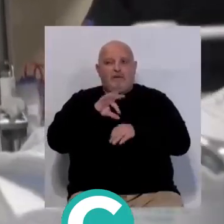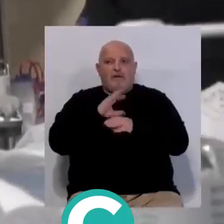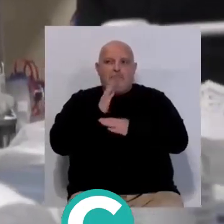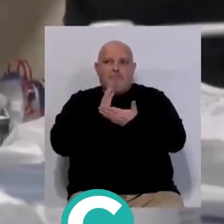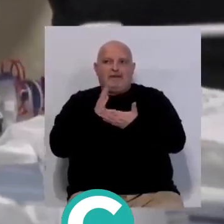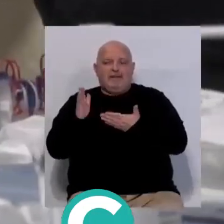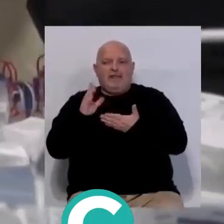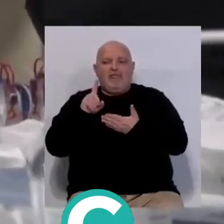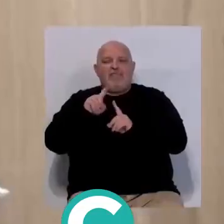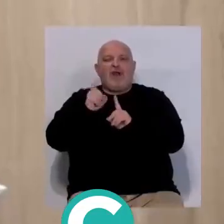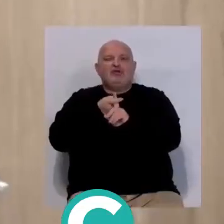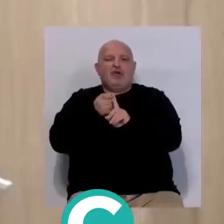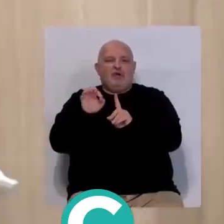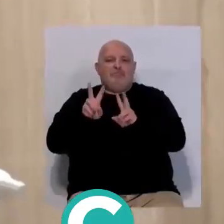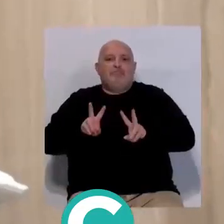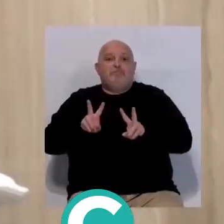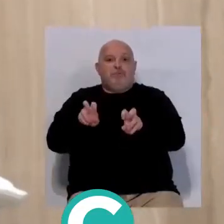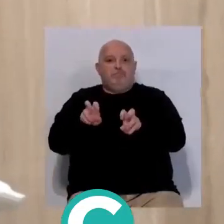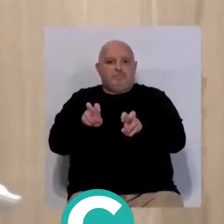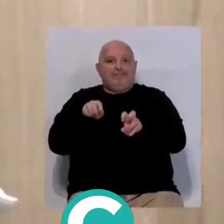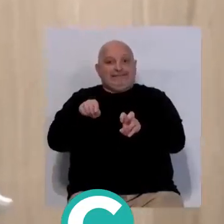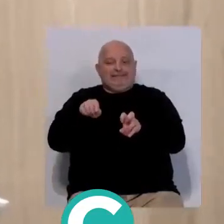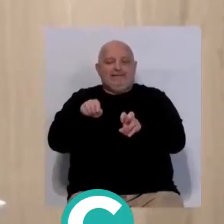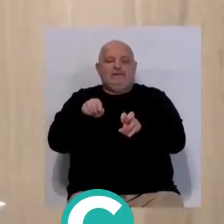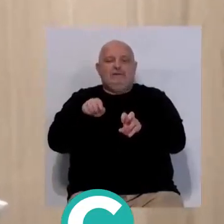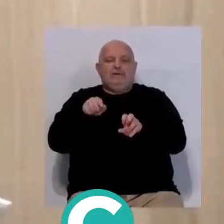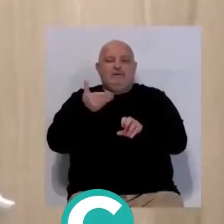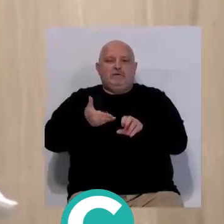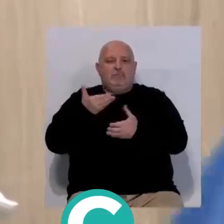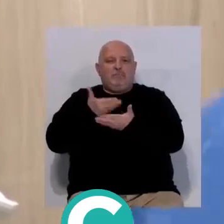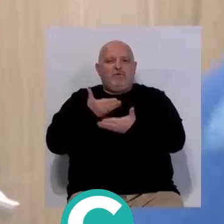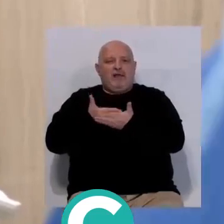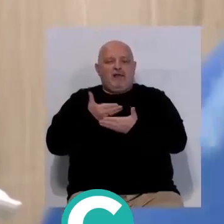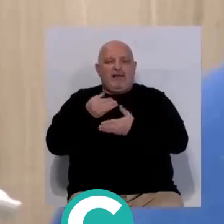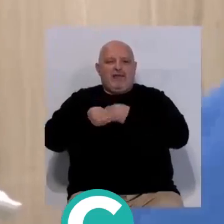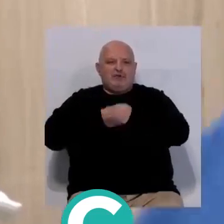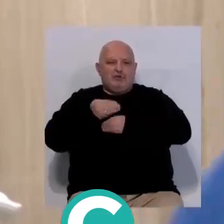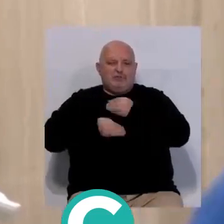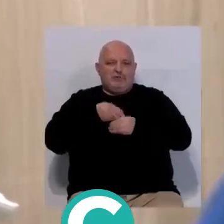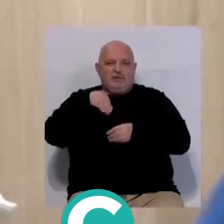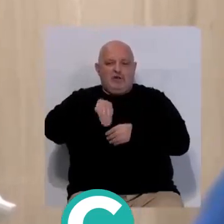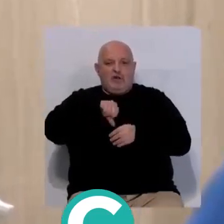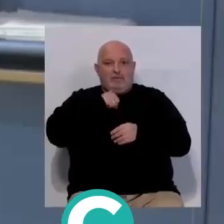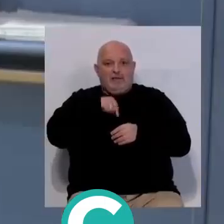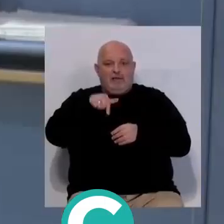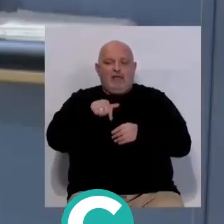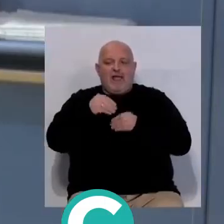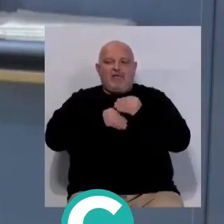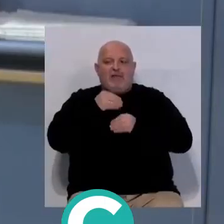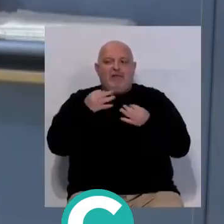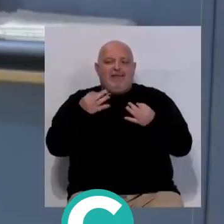parte del diagnóstico, de la parte inicial, donde es fundamental, con las pruebas que nosotros podemos hacer ahora aquí en el hospital, pues